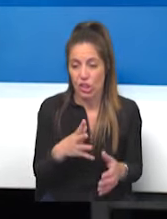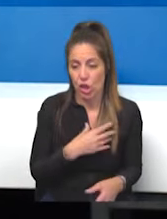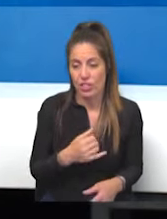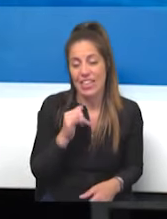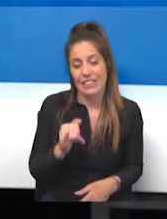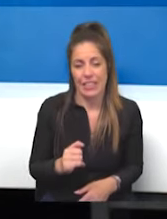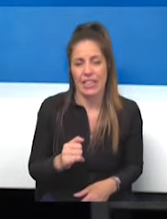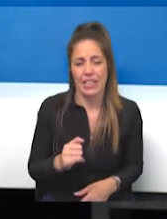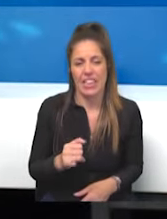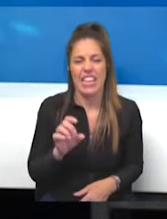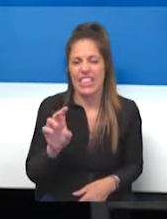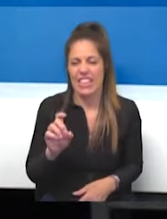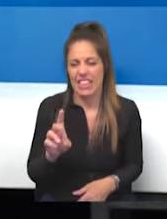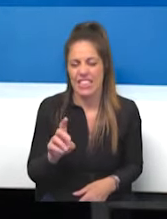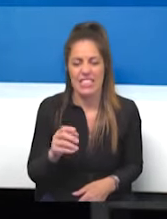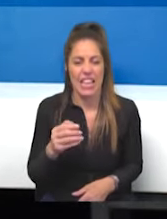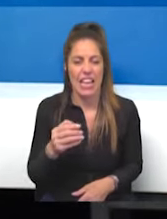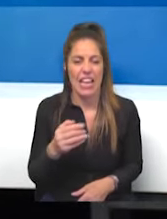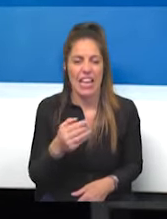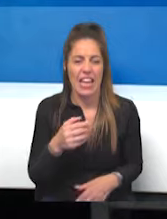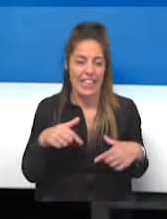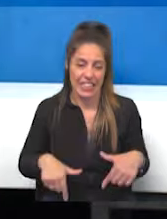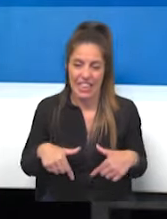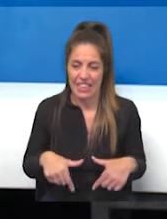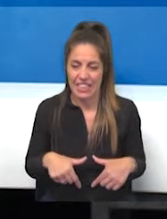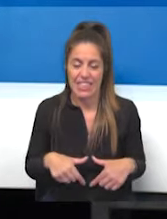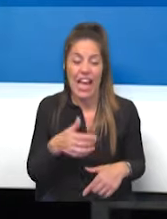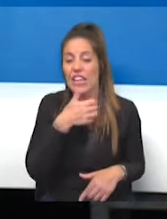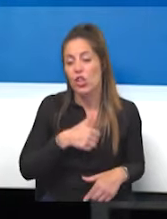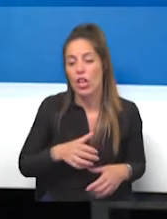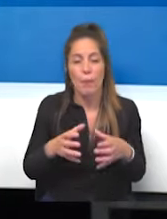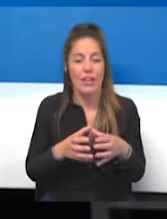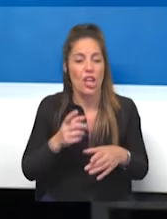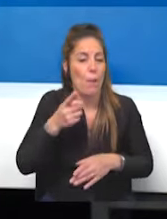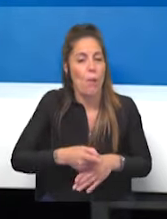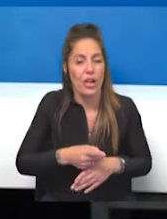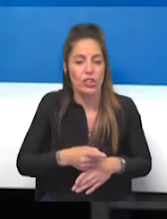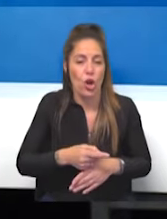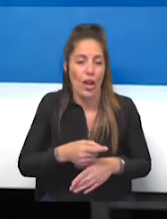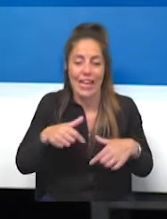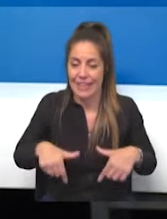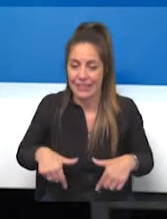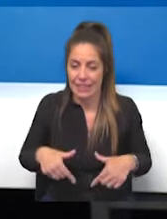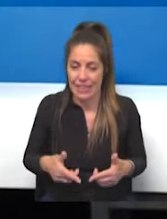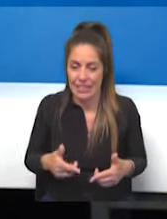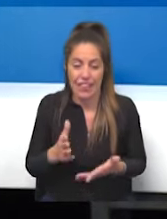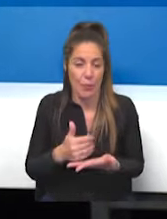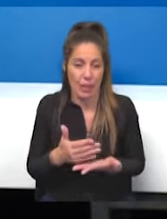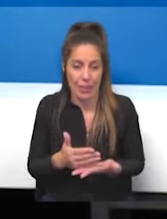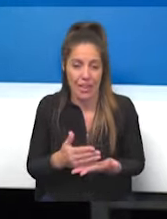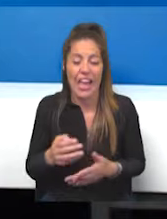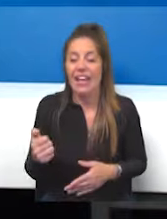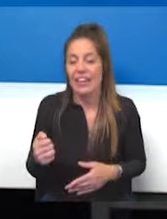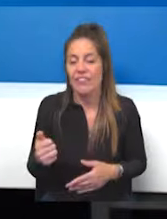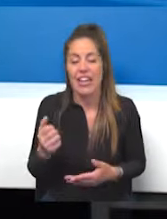tiene 15 y gobiernos departamentales históricamente ha sido el partido que se ha impuesto en los gobiernos departamentales Rivera sigue